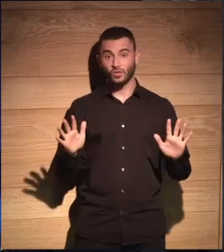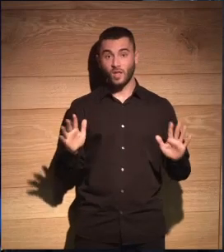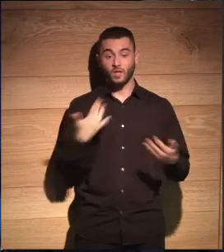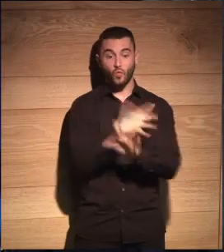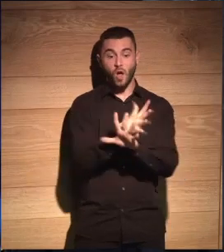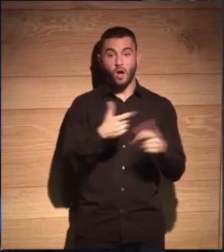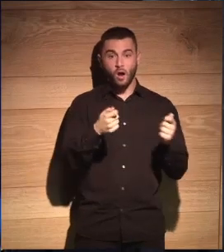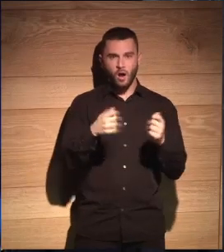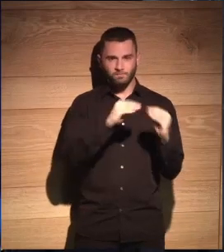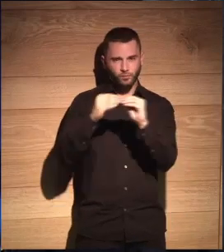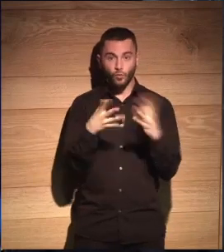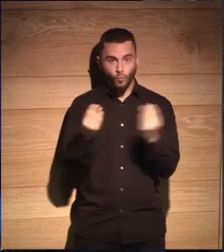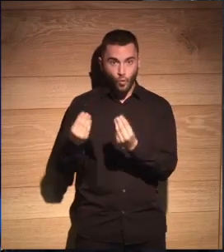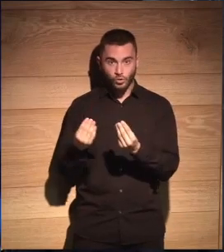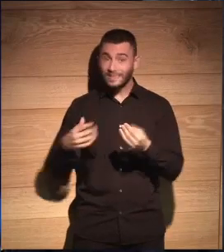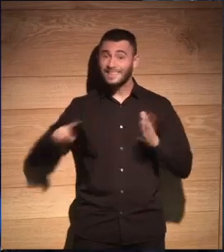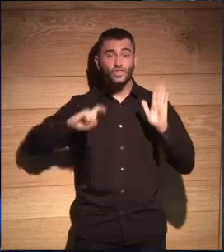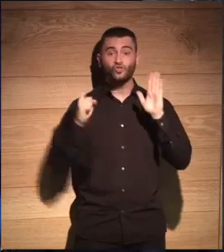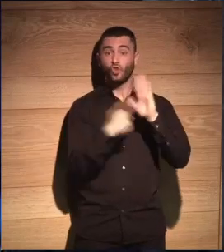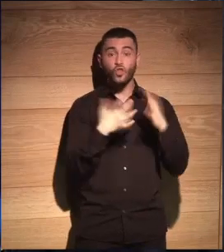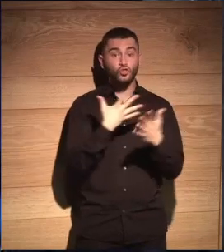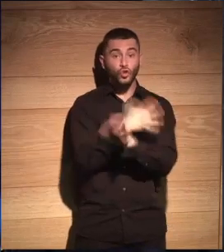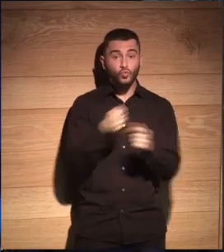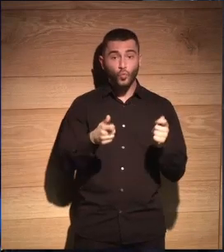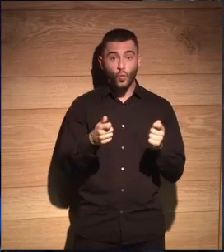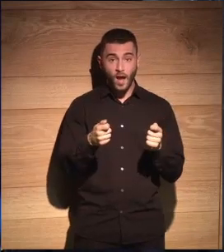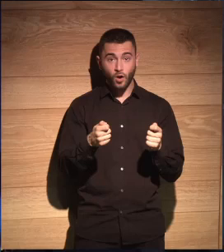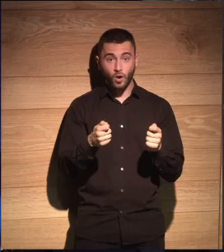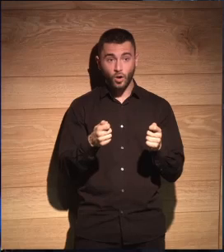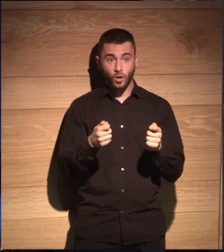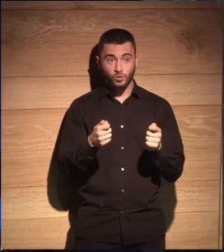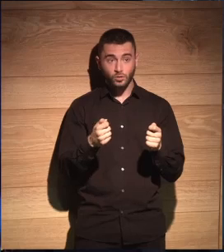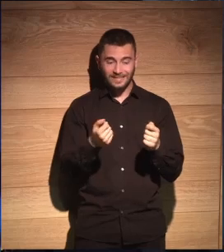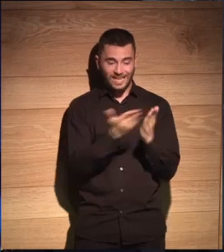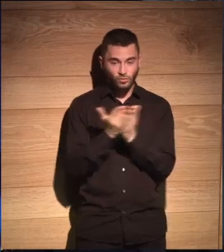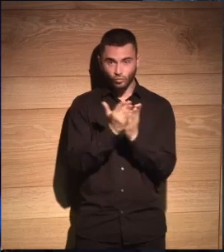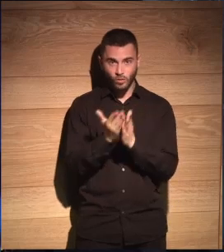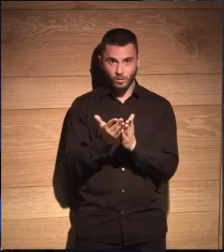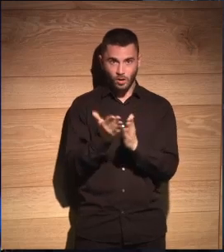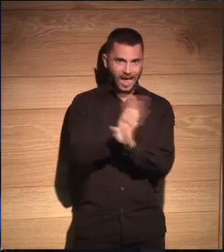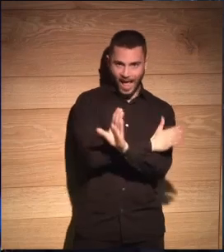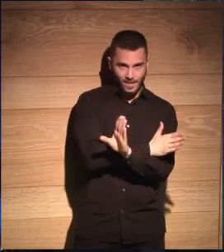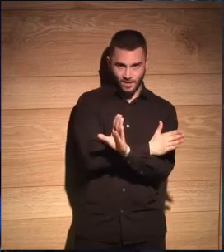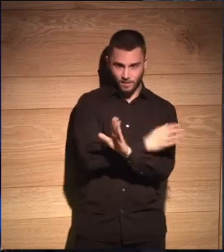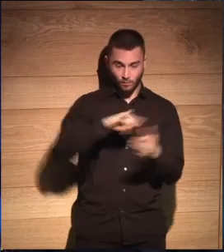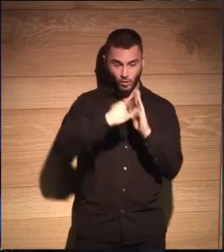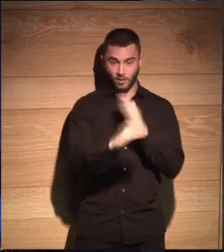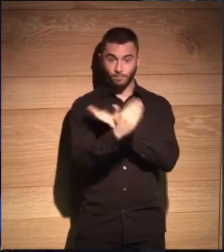y todos se han escrito desde la raíz dentro del estudio. Cuando nos propusieron este